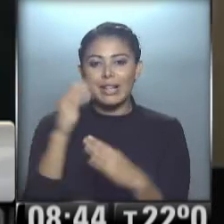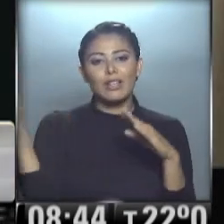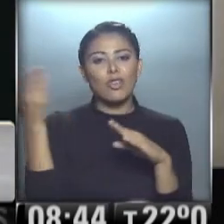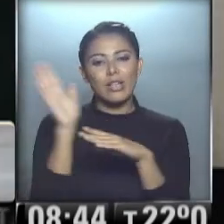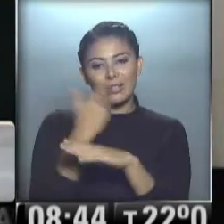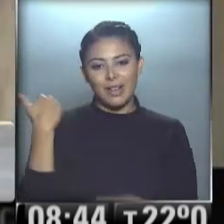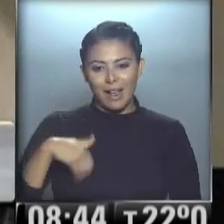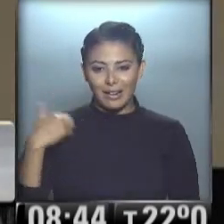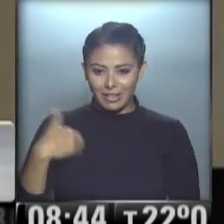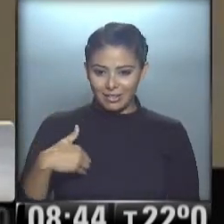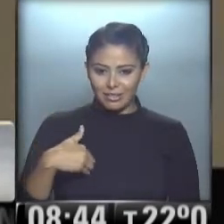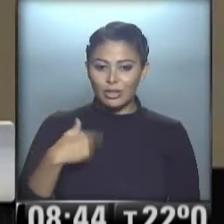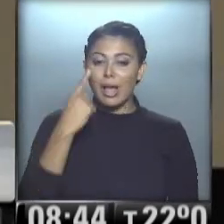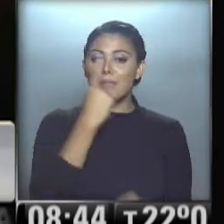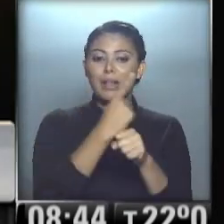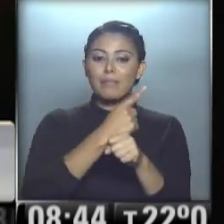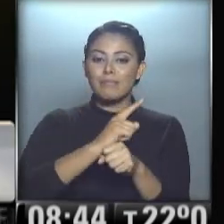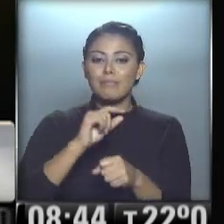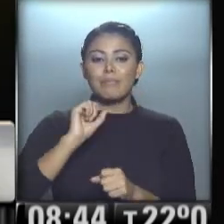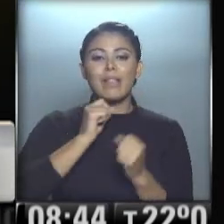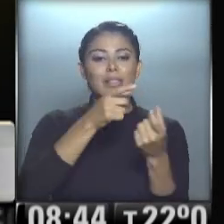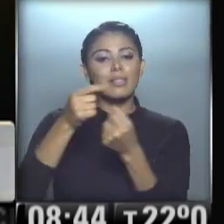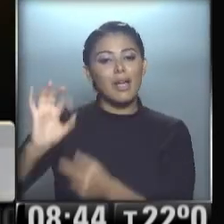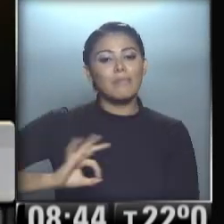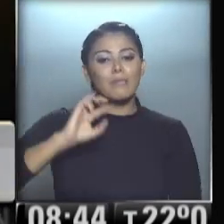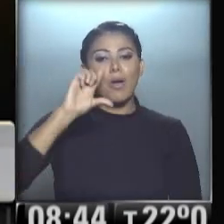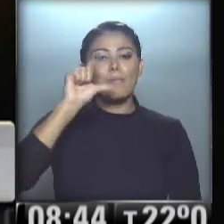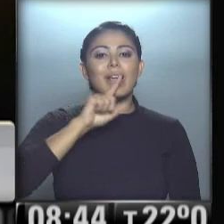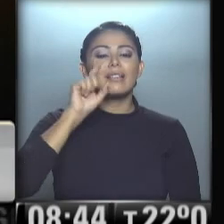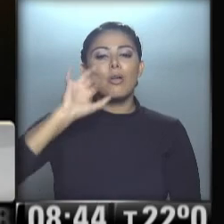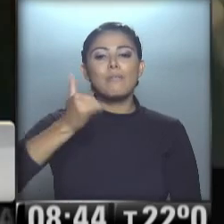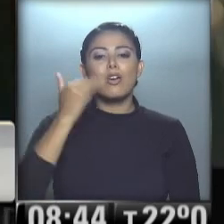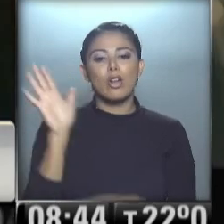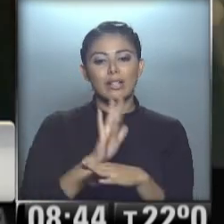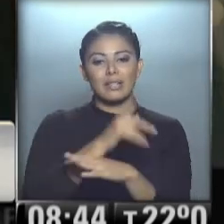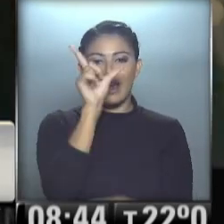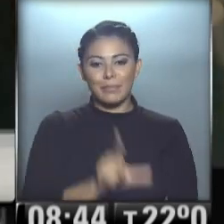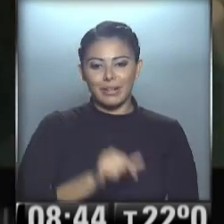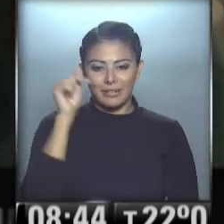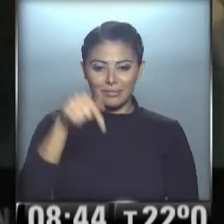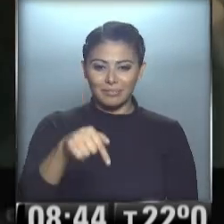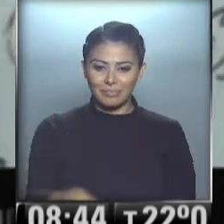cinematografía argentina de esta primera entrega de los premios Platino a lo mejor del cine iberoamericano. El ganado.